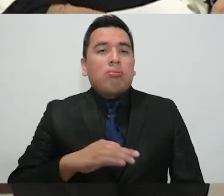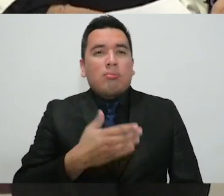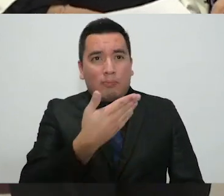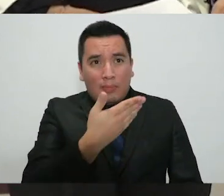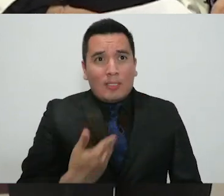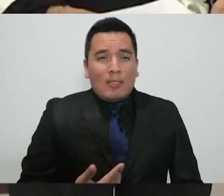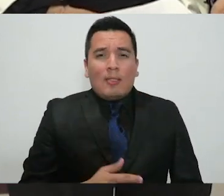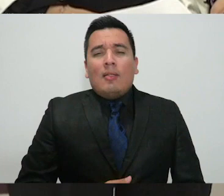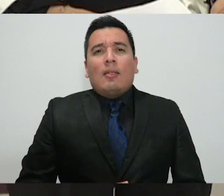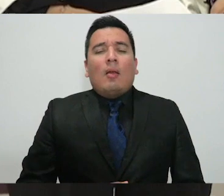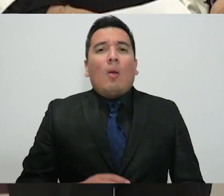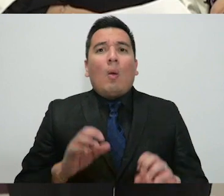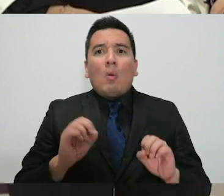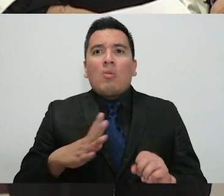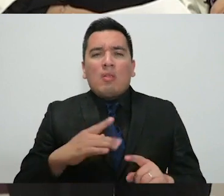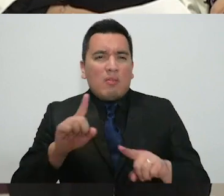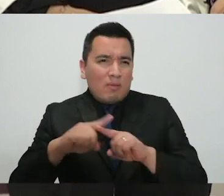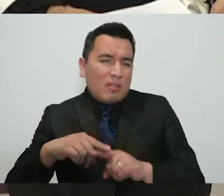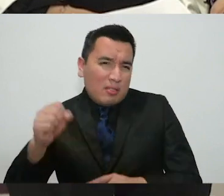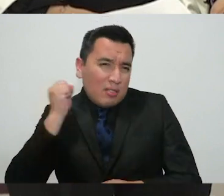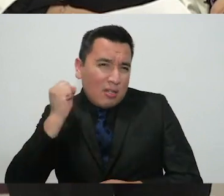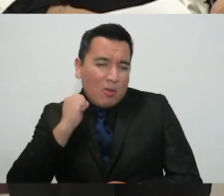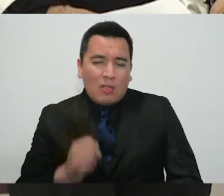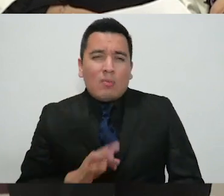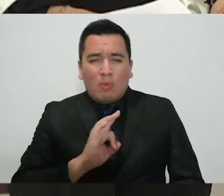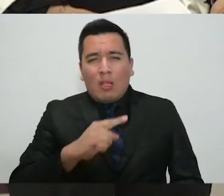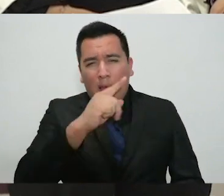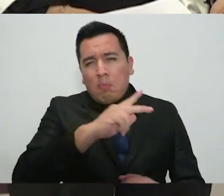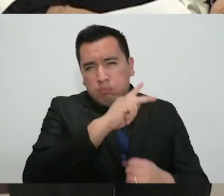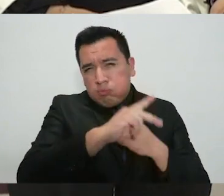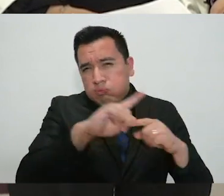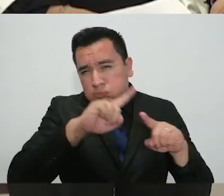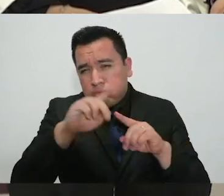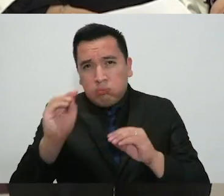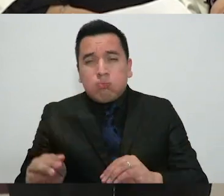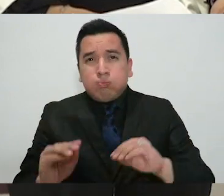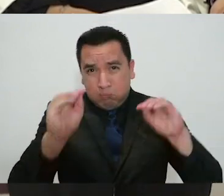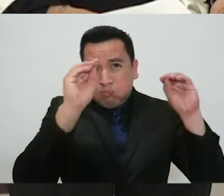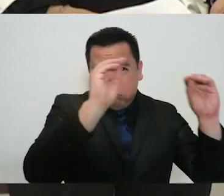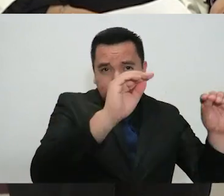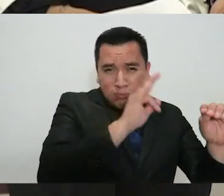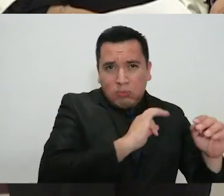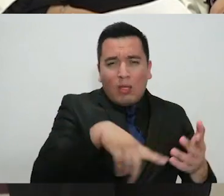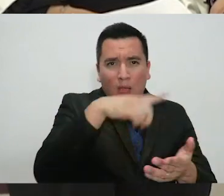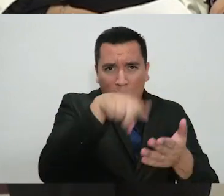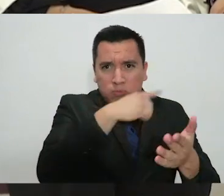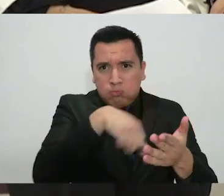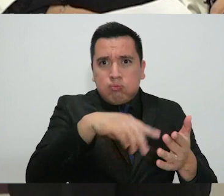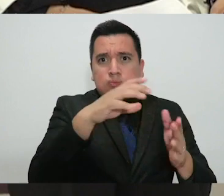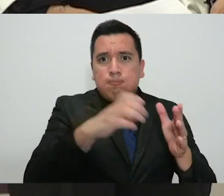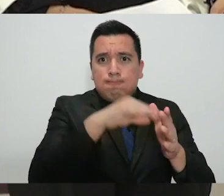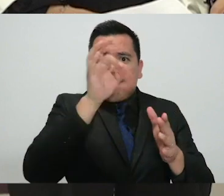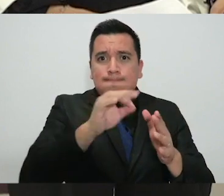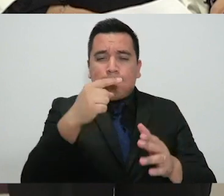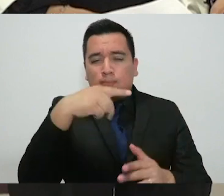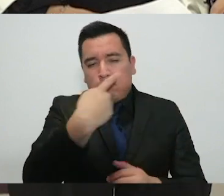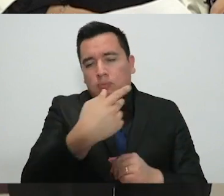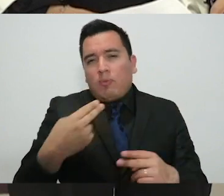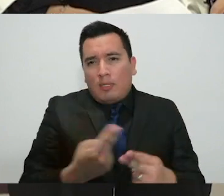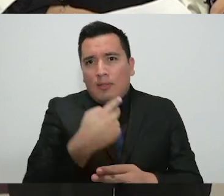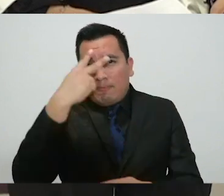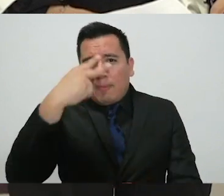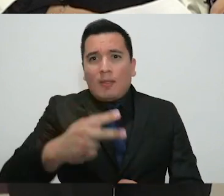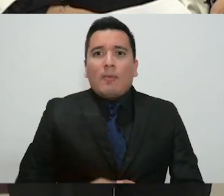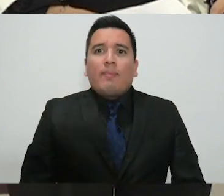República como las senadurías puedan ser votadas desde quienes se encuentran fuera de nuestro país y que son mexicanos. En el ámbito de